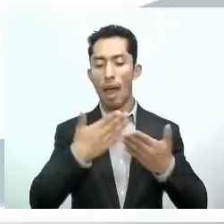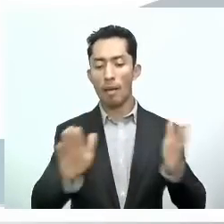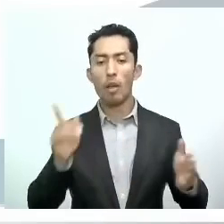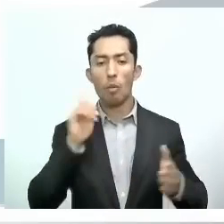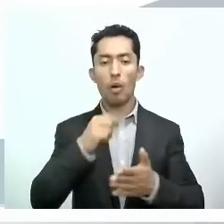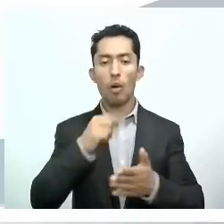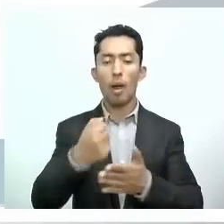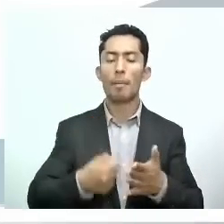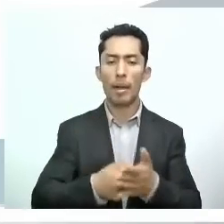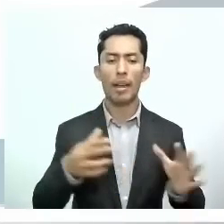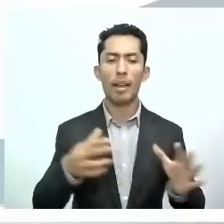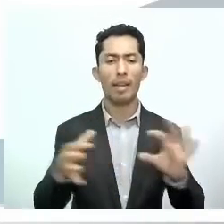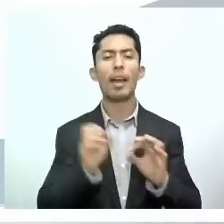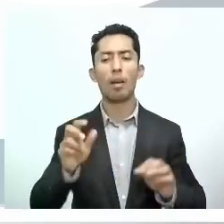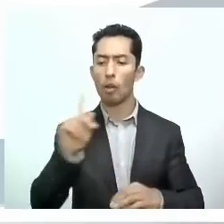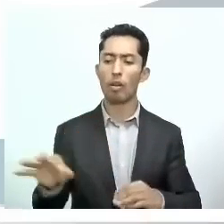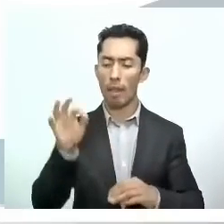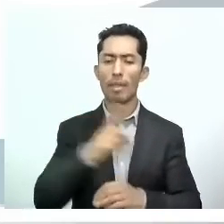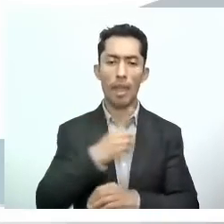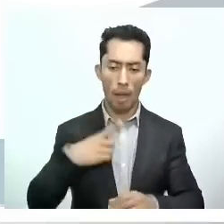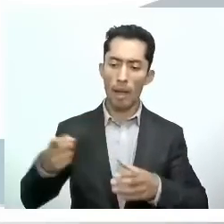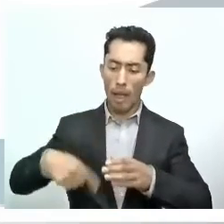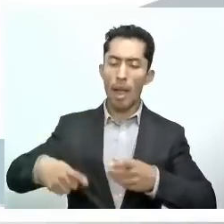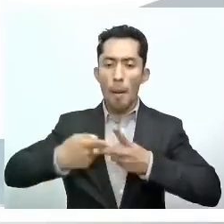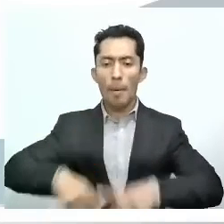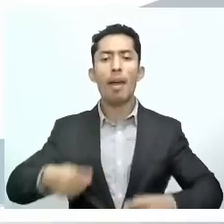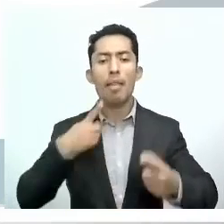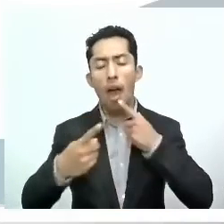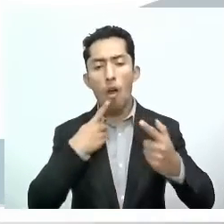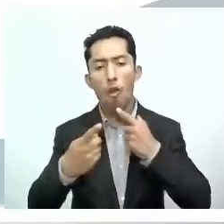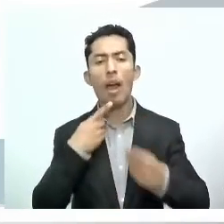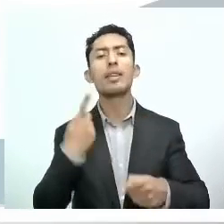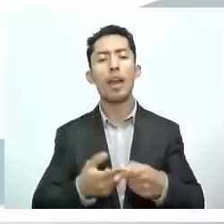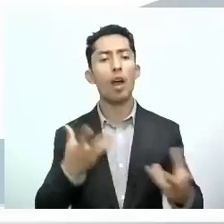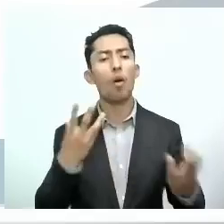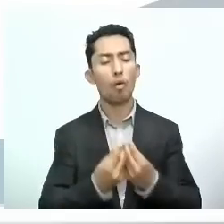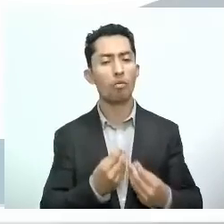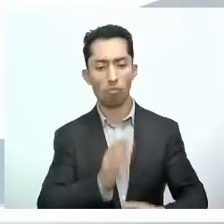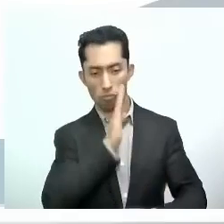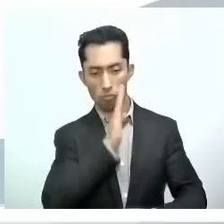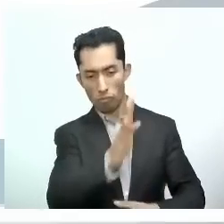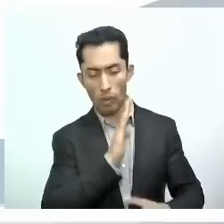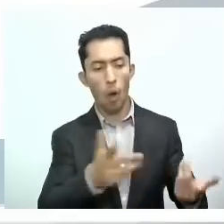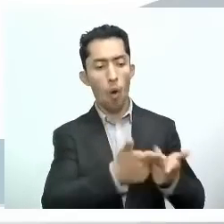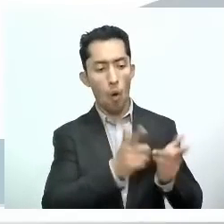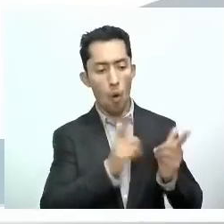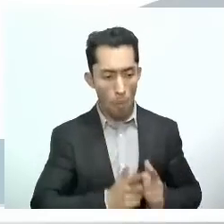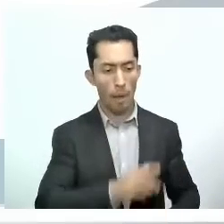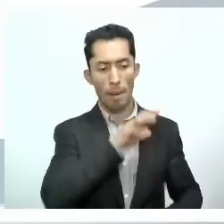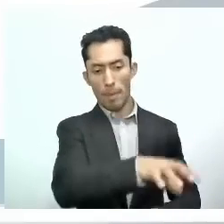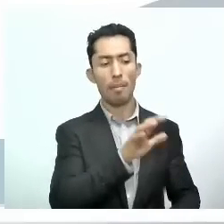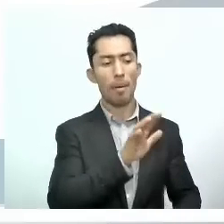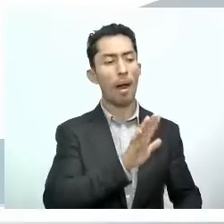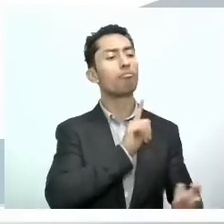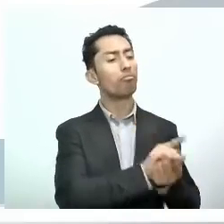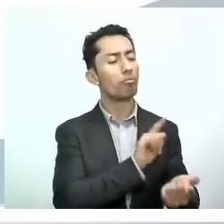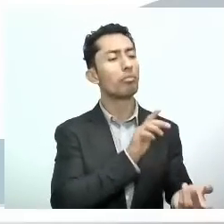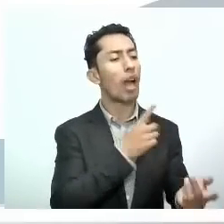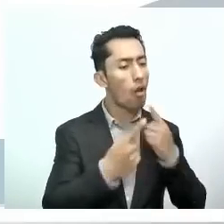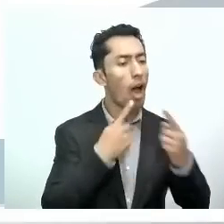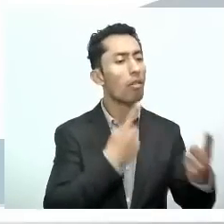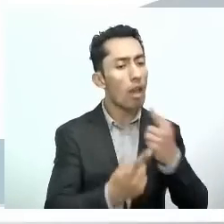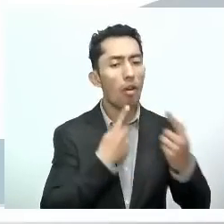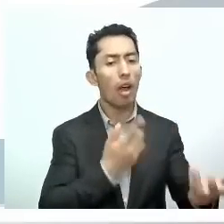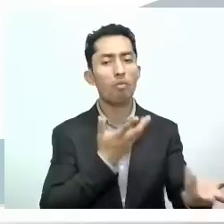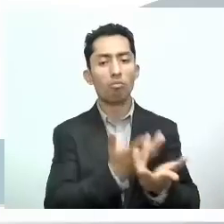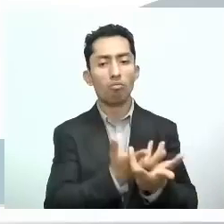que el Poder Judicial tiene que comenzar a dialogar directamente con todos los grupos para que escuchen su voz